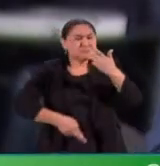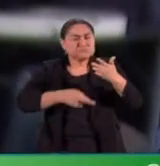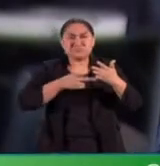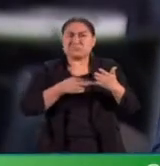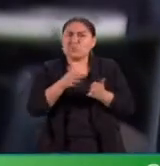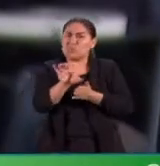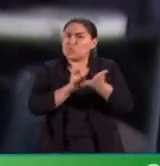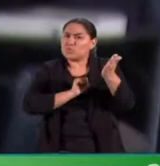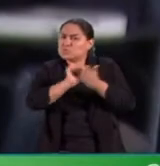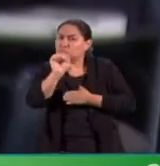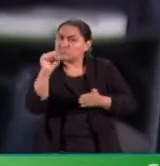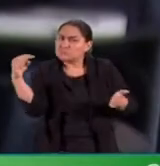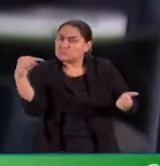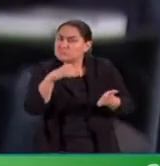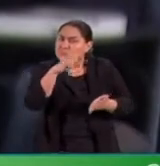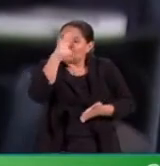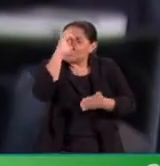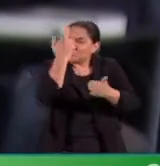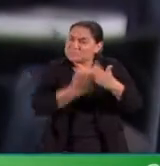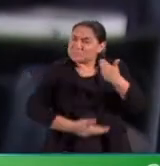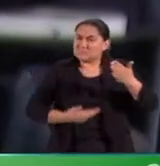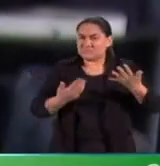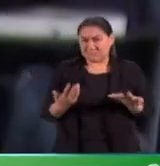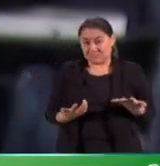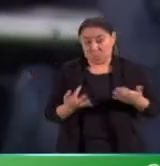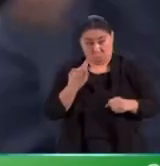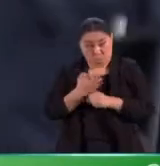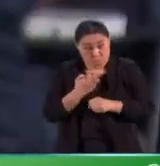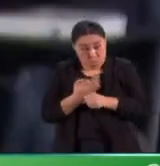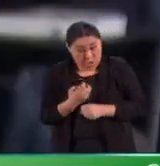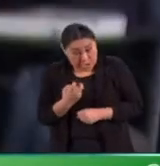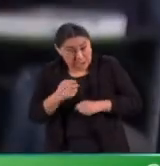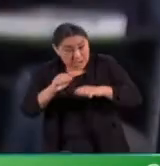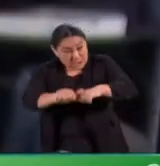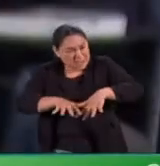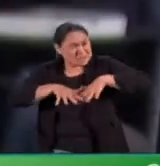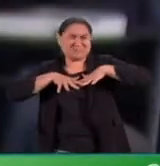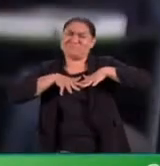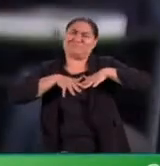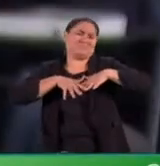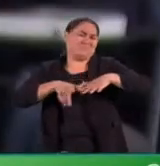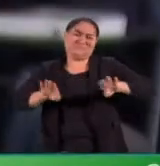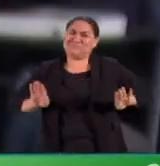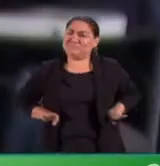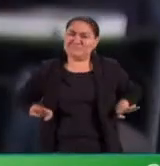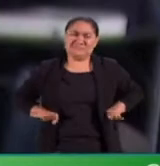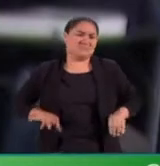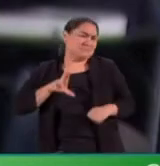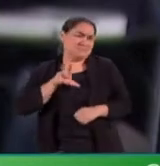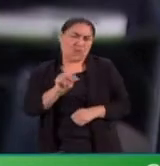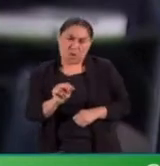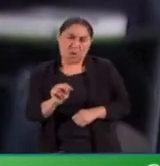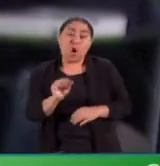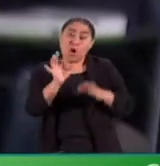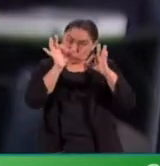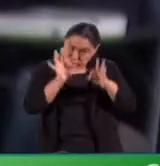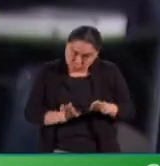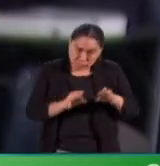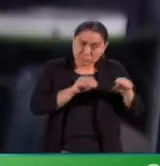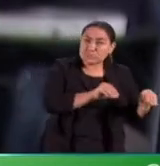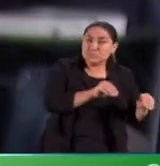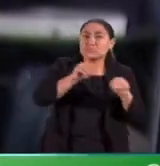la Constitución. Es más, esta asamblea es ilegal, porque no estamos en el